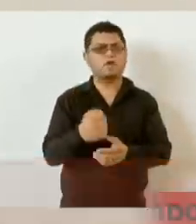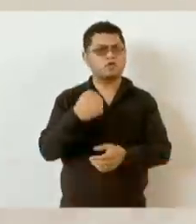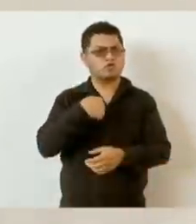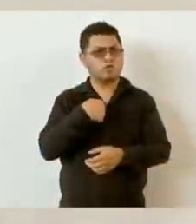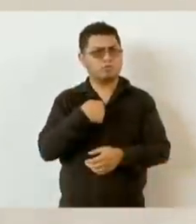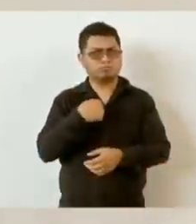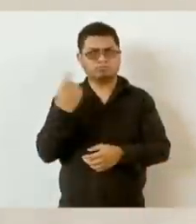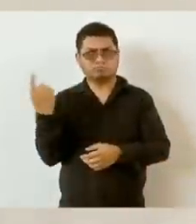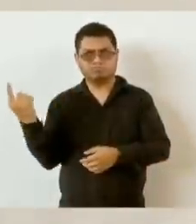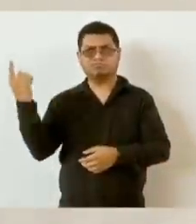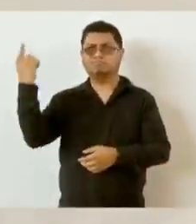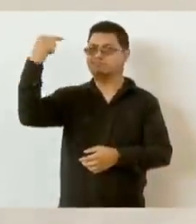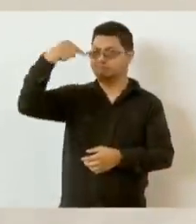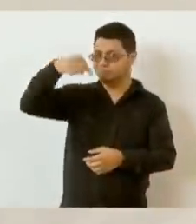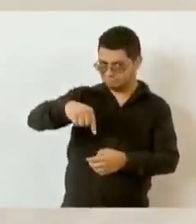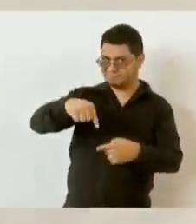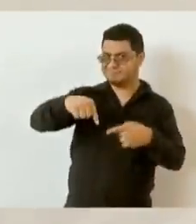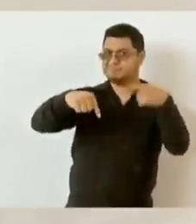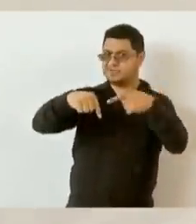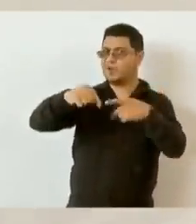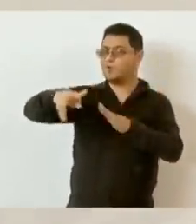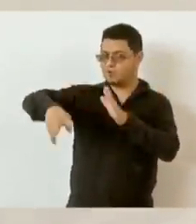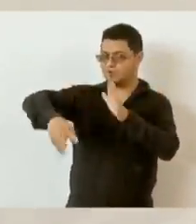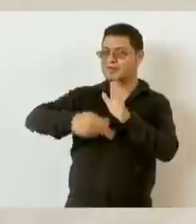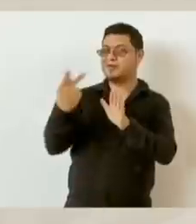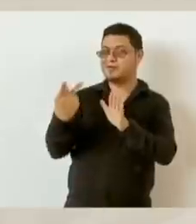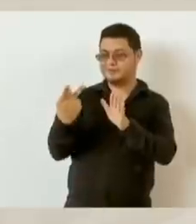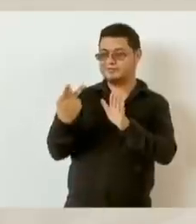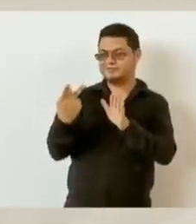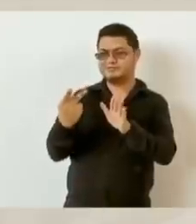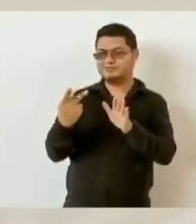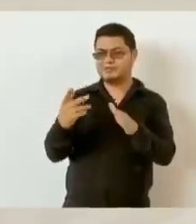regresar porque es